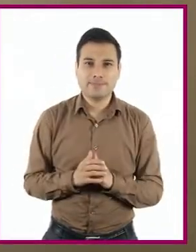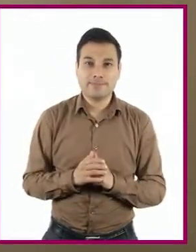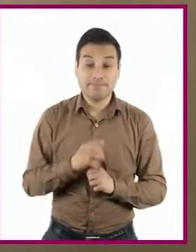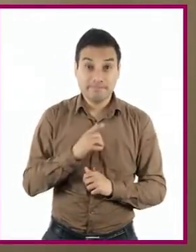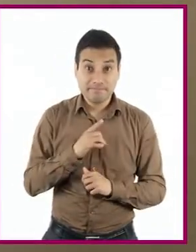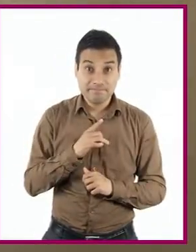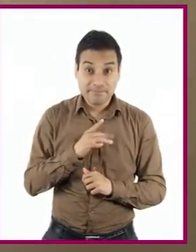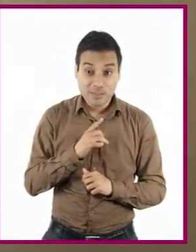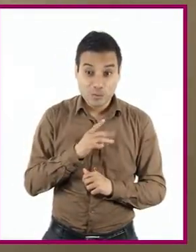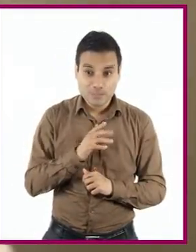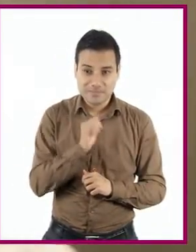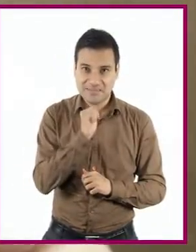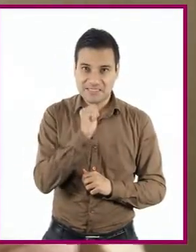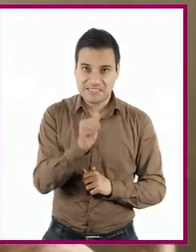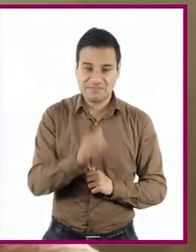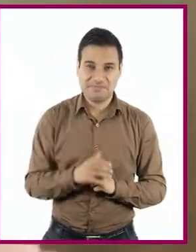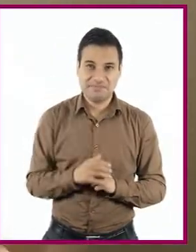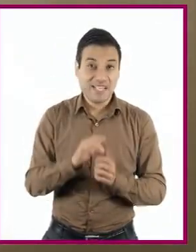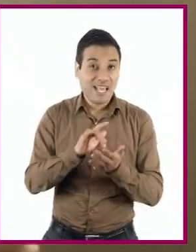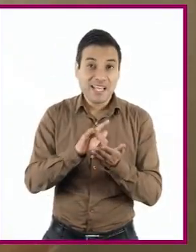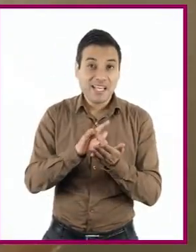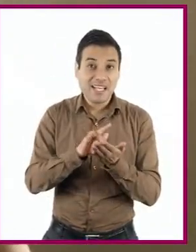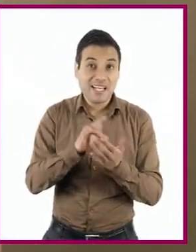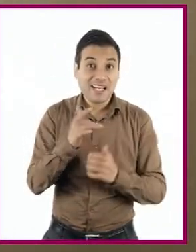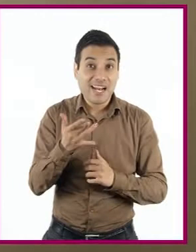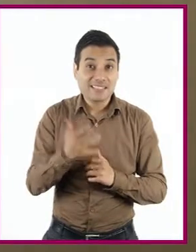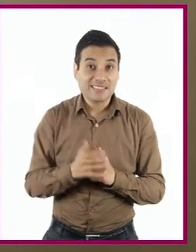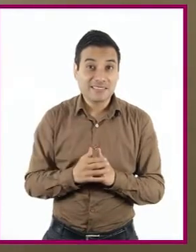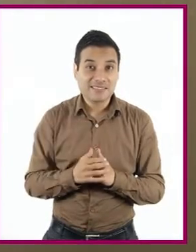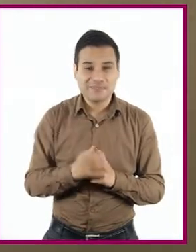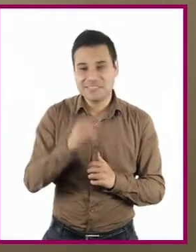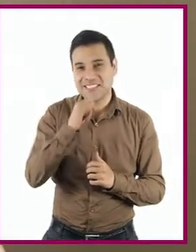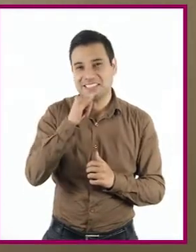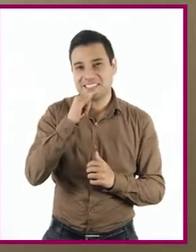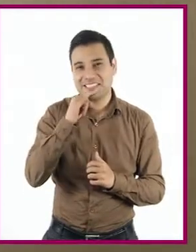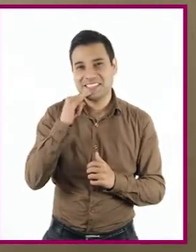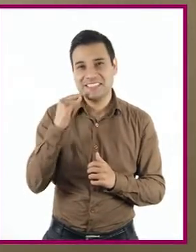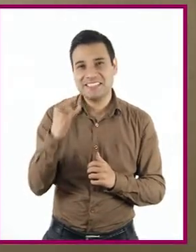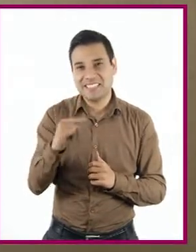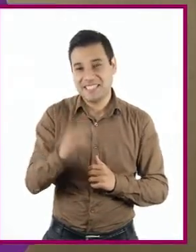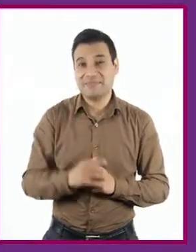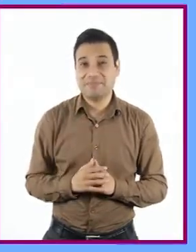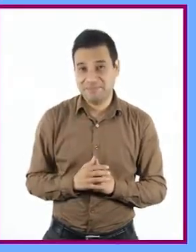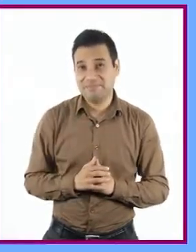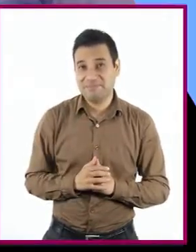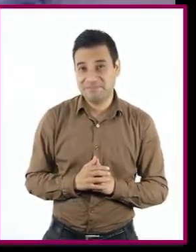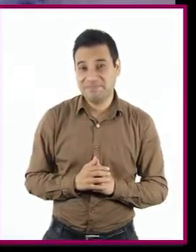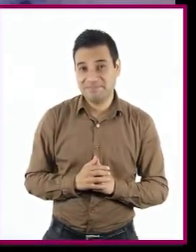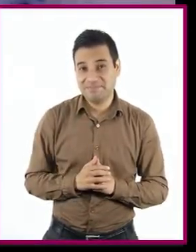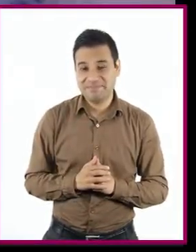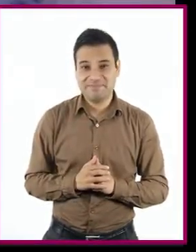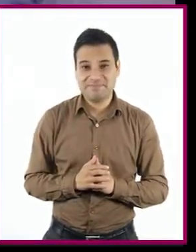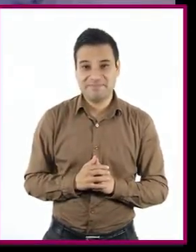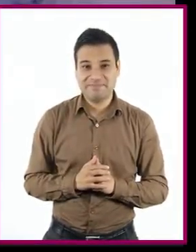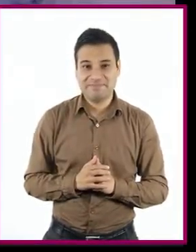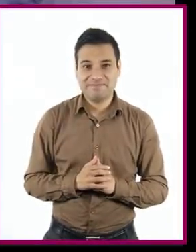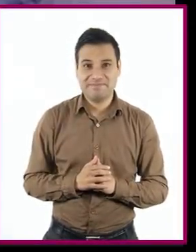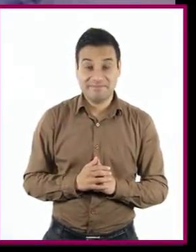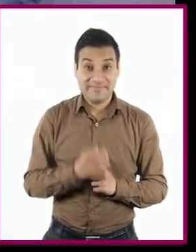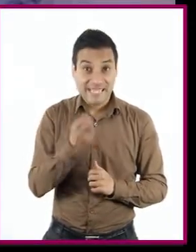miedo, gracias a una riquísima salsa de chile. Bueno, y este